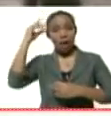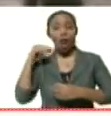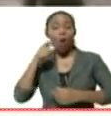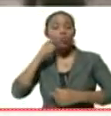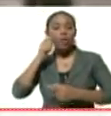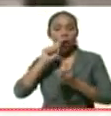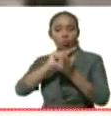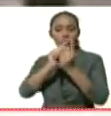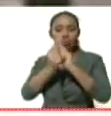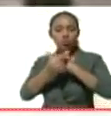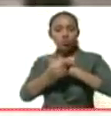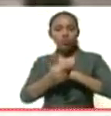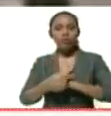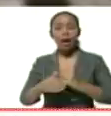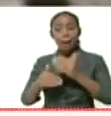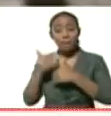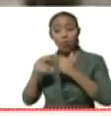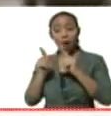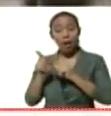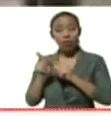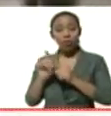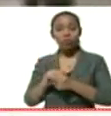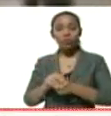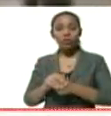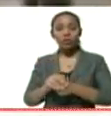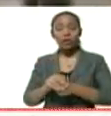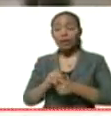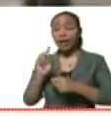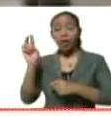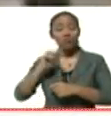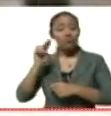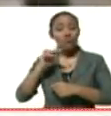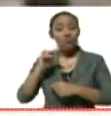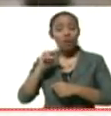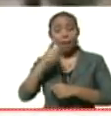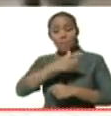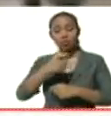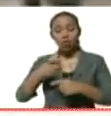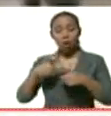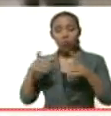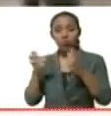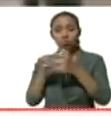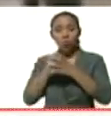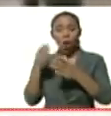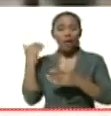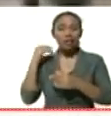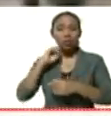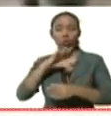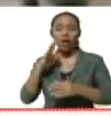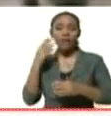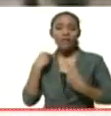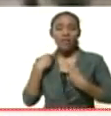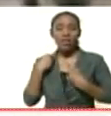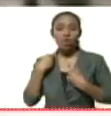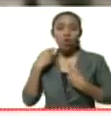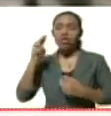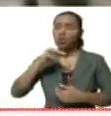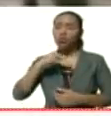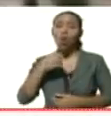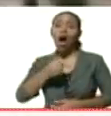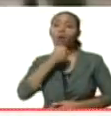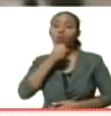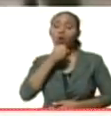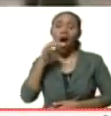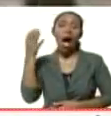cambiando. Después de esto, que jamás ninguna generación vivió, esto que estamos viviendo, ninguno de nuestros abuelos lo